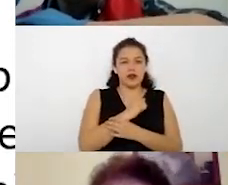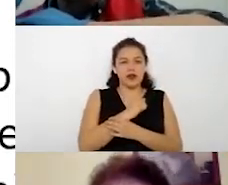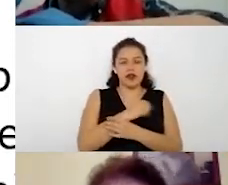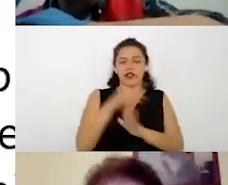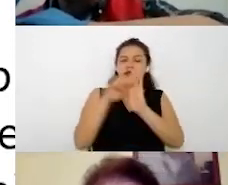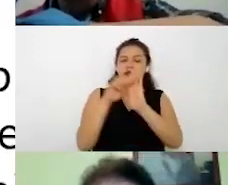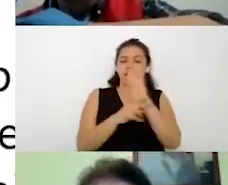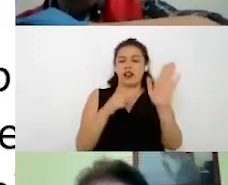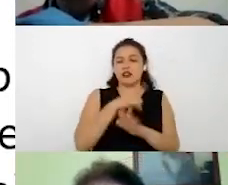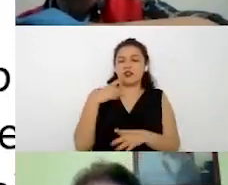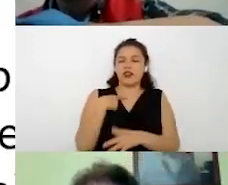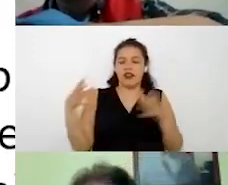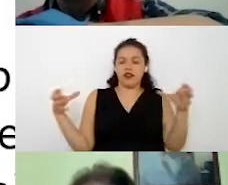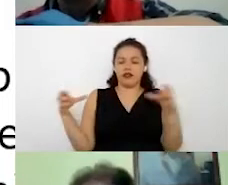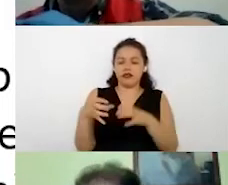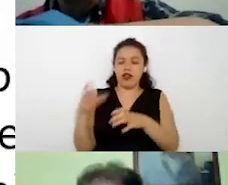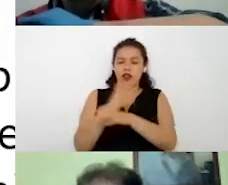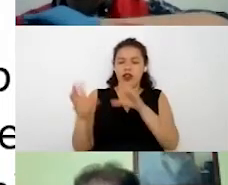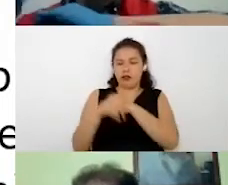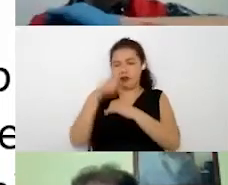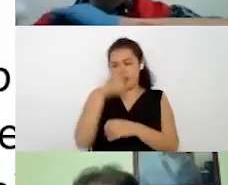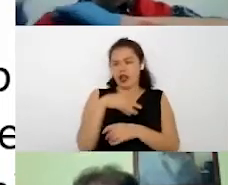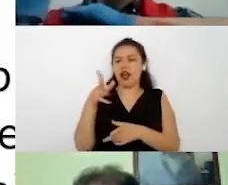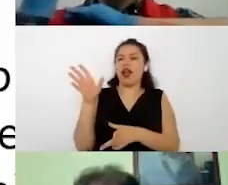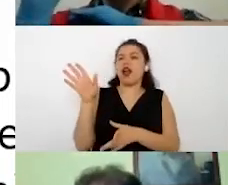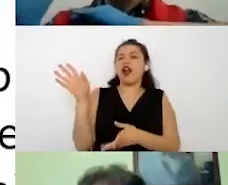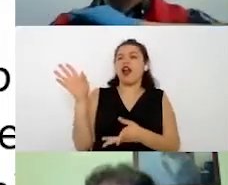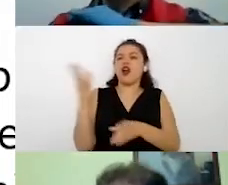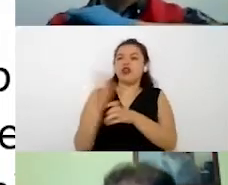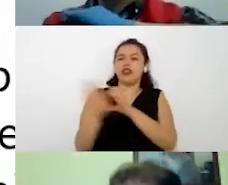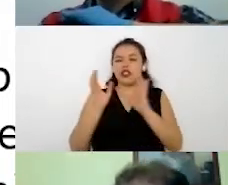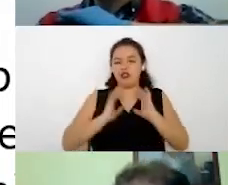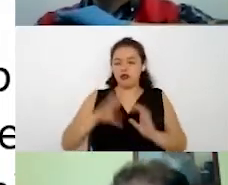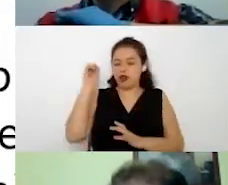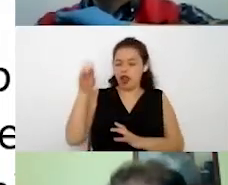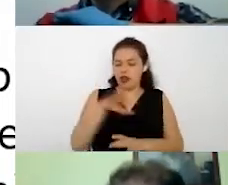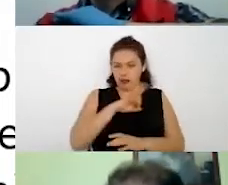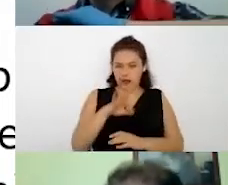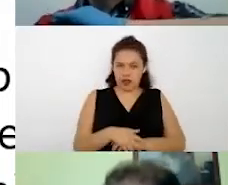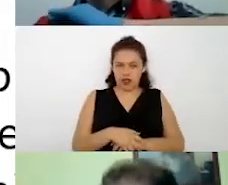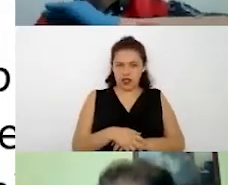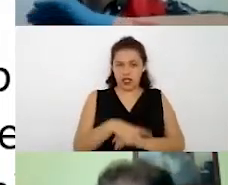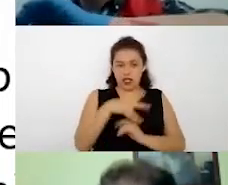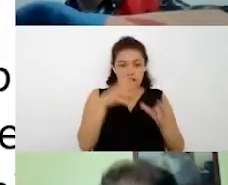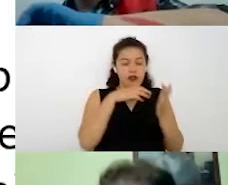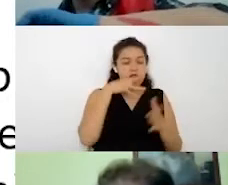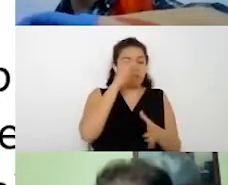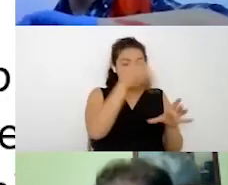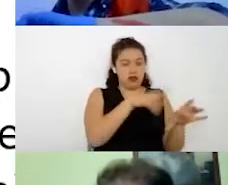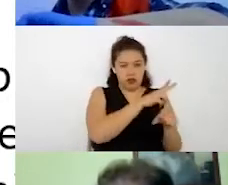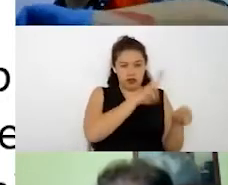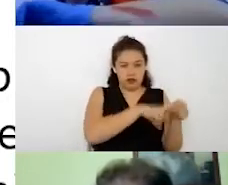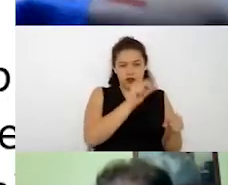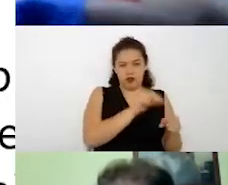haber un contenedor de desechos biológicos. ¿Ok? Esto no va directamente a nuestro cesto de basura. Lo que procedo